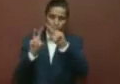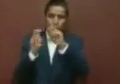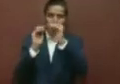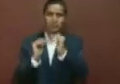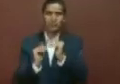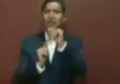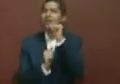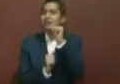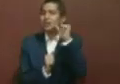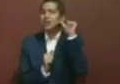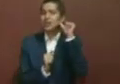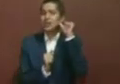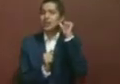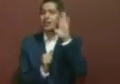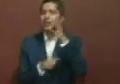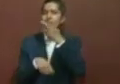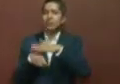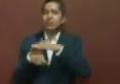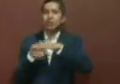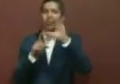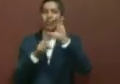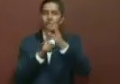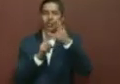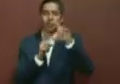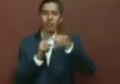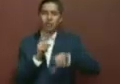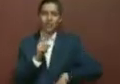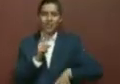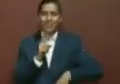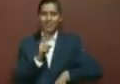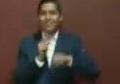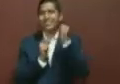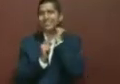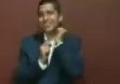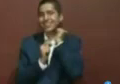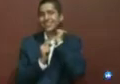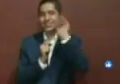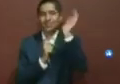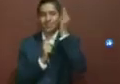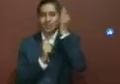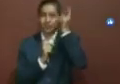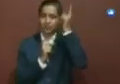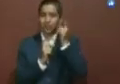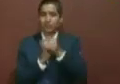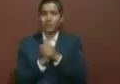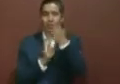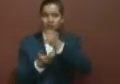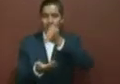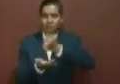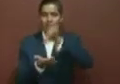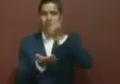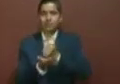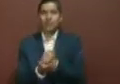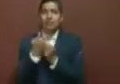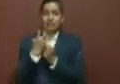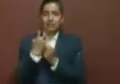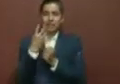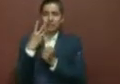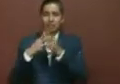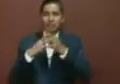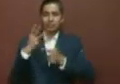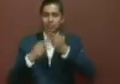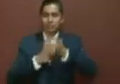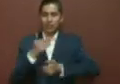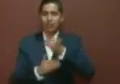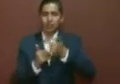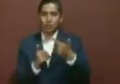de ayer, gobernador, la Comisión de Gobernación del Senado de la República concluye los plazos para dictaminar estos 3 procedimientos de desaparición de